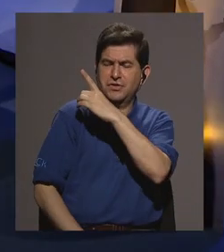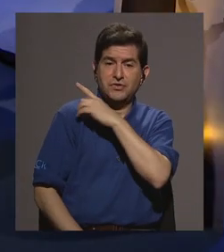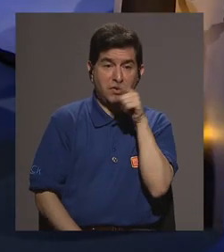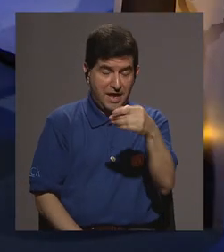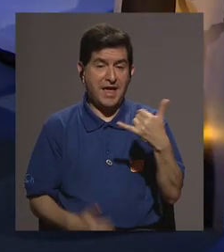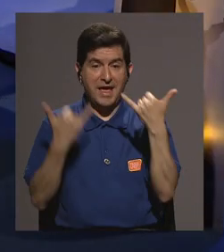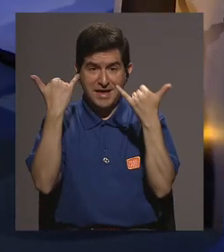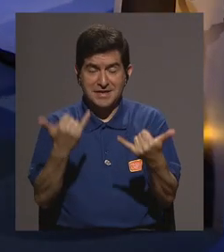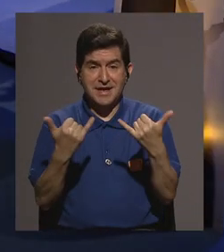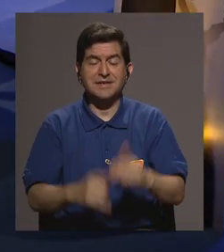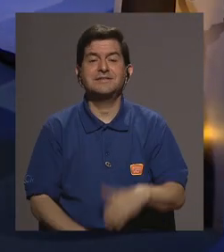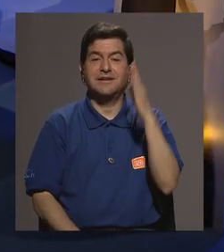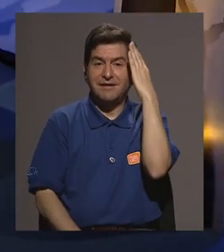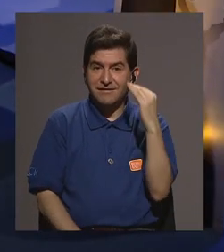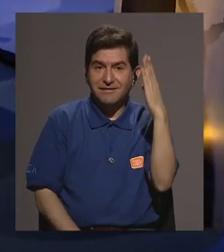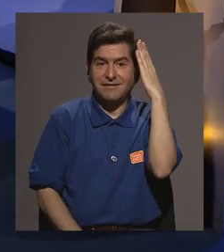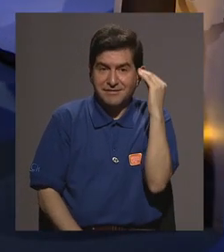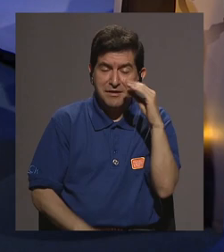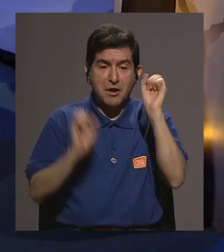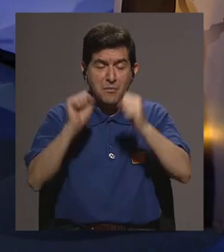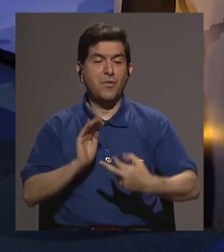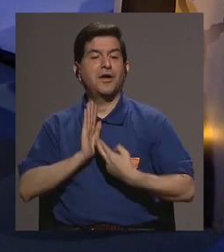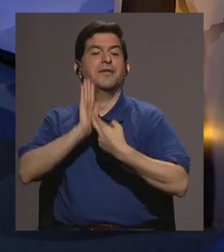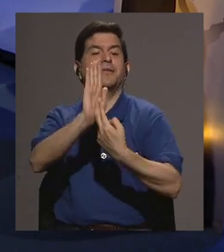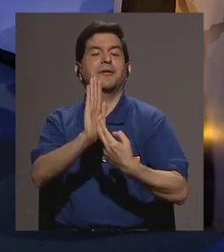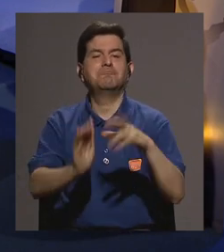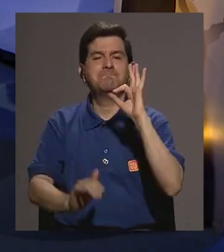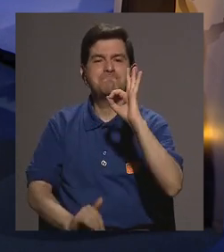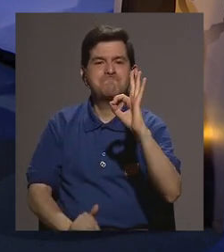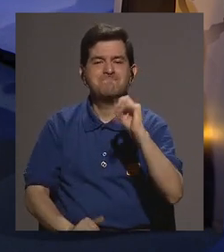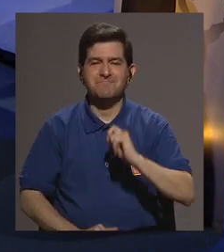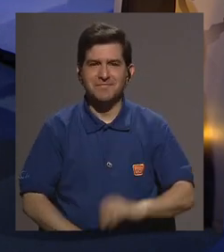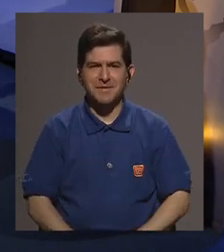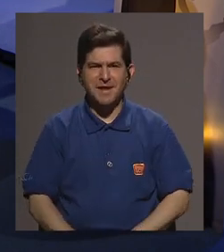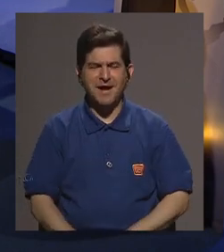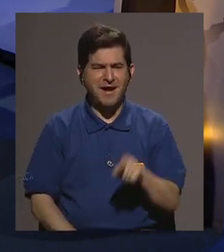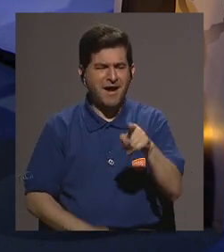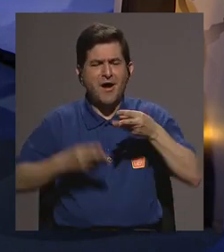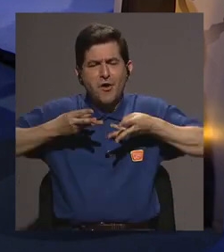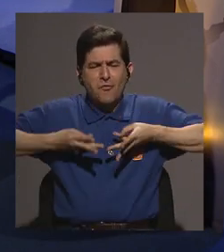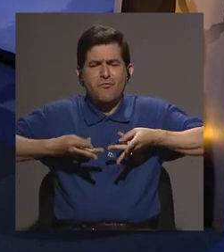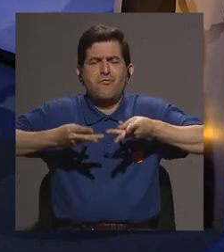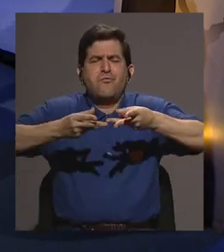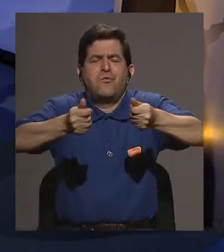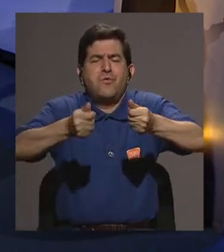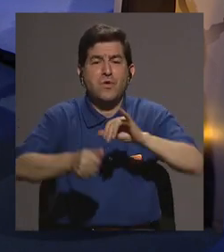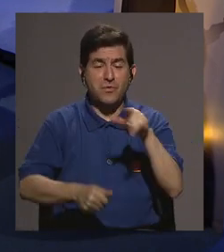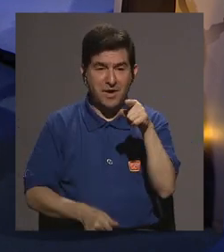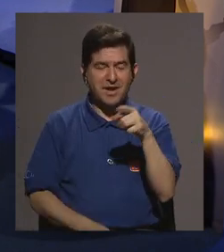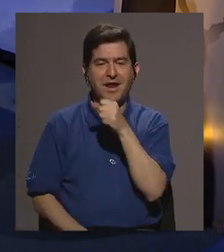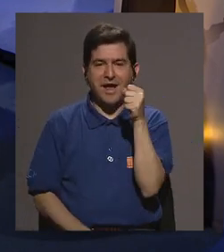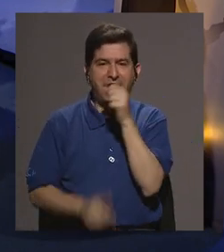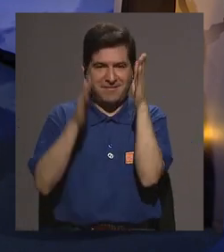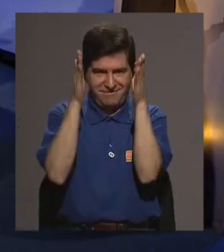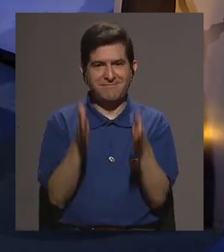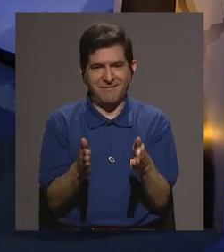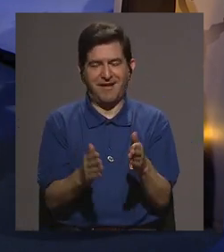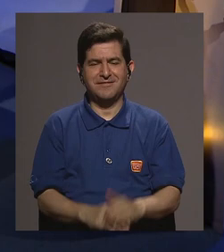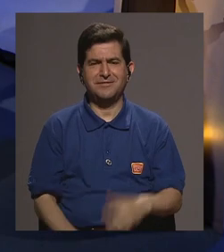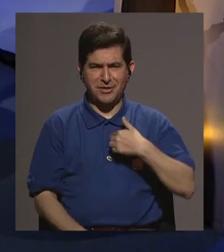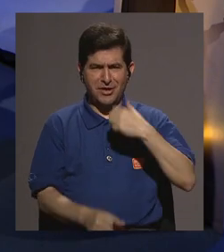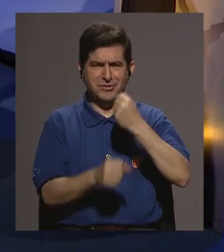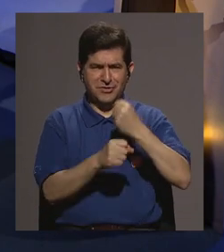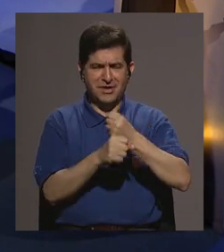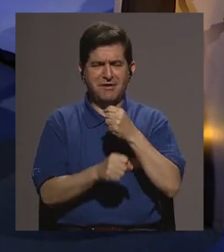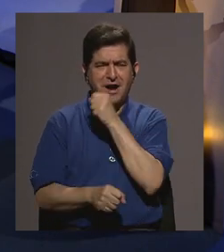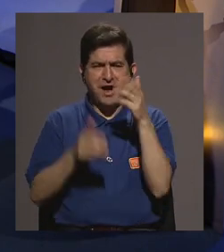desde el punto de vista dirección a ley a tenerla las vivencias puede representarlos también entonces fue muy fluido además de que como ella es